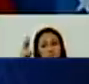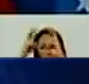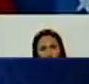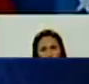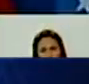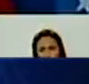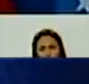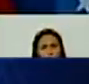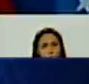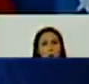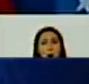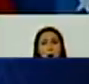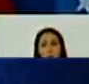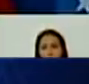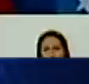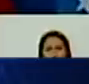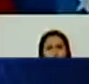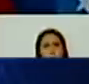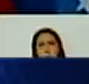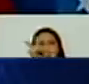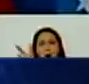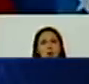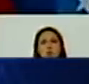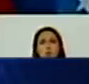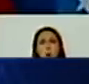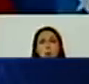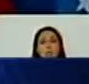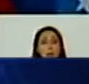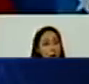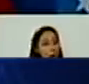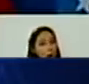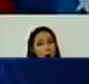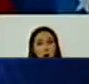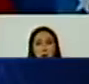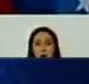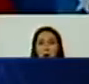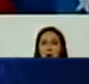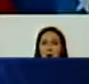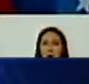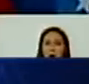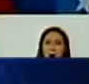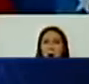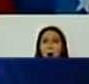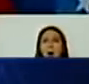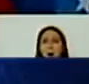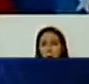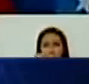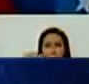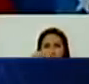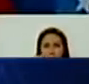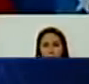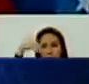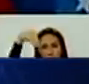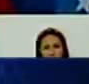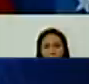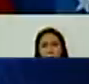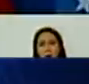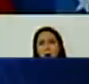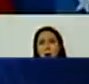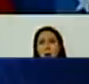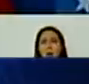aeronave despegó de la frontera colombo-venezolana con la mercancía ilícita y